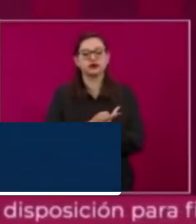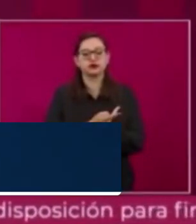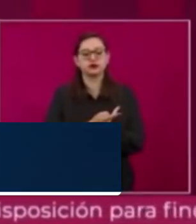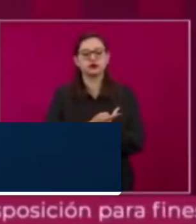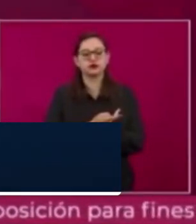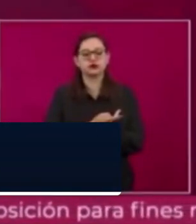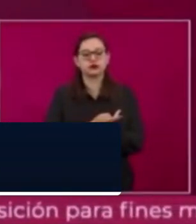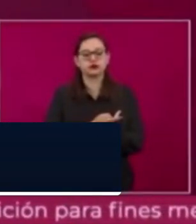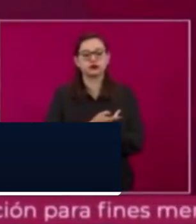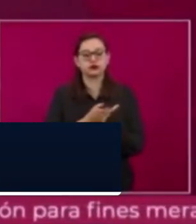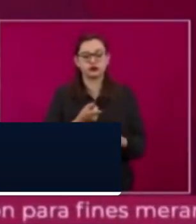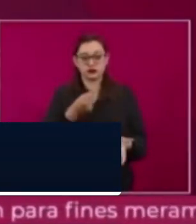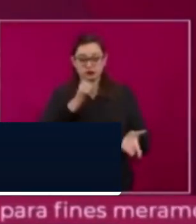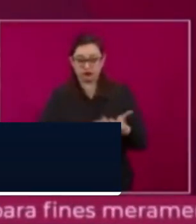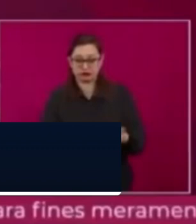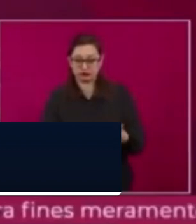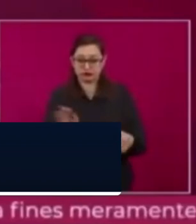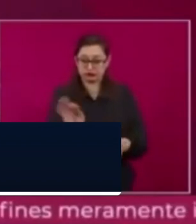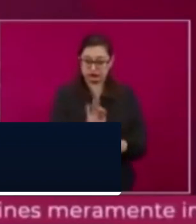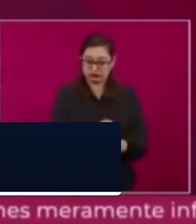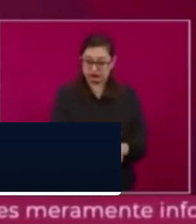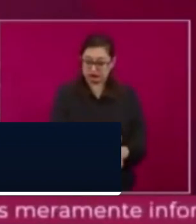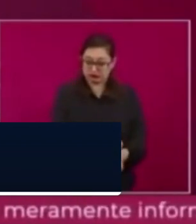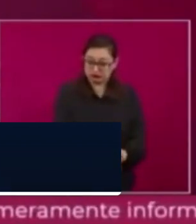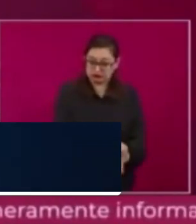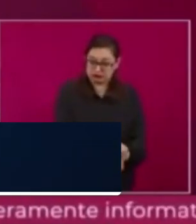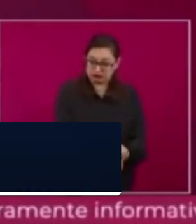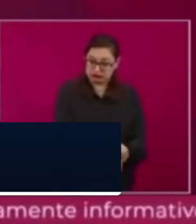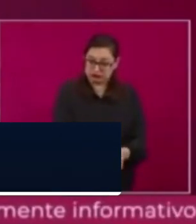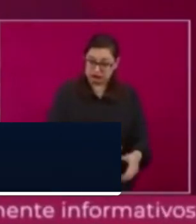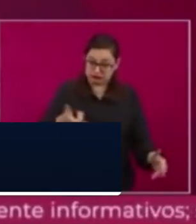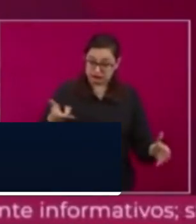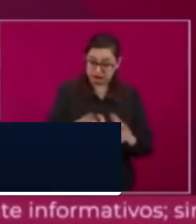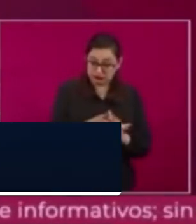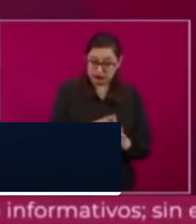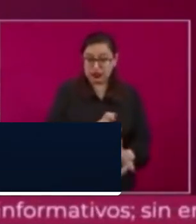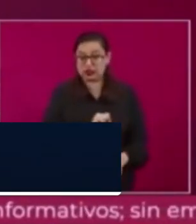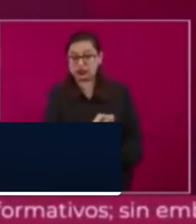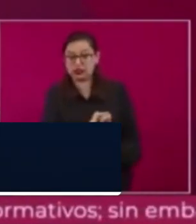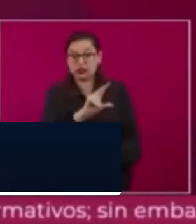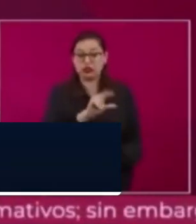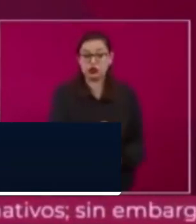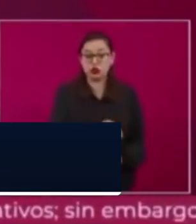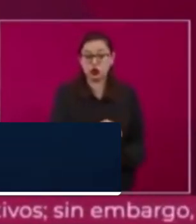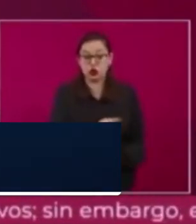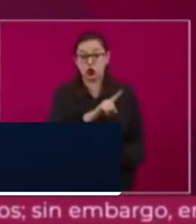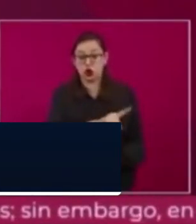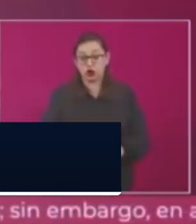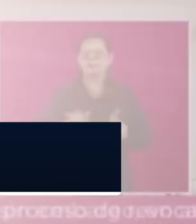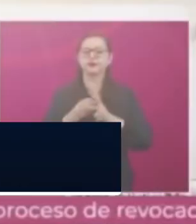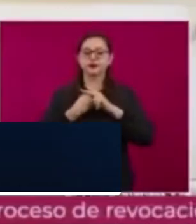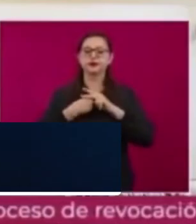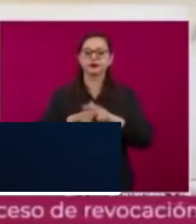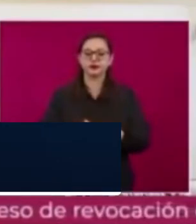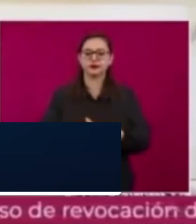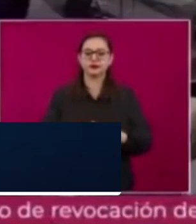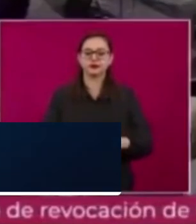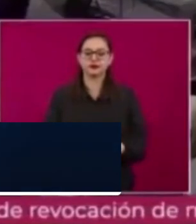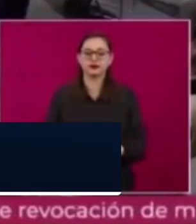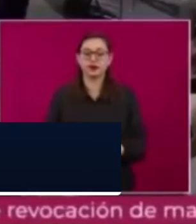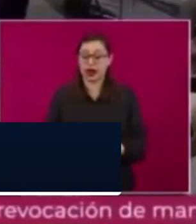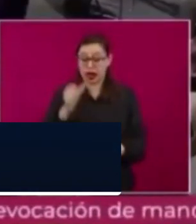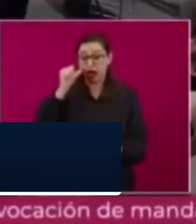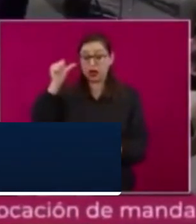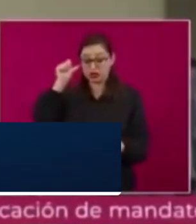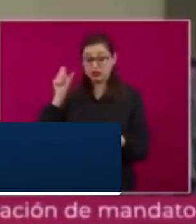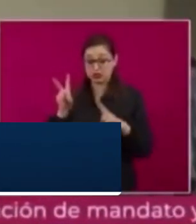hayan sido torturados, asesinados por autoridades estadounidenses. ¿Tocó el tema ayer